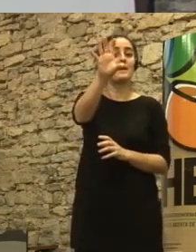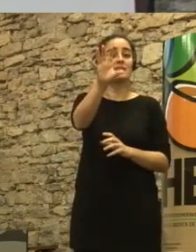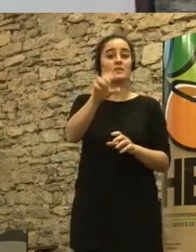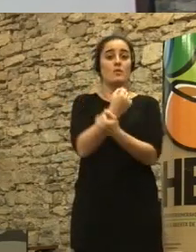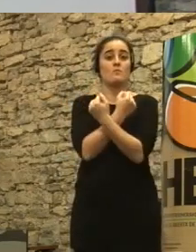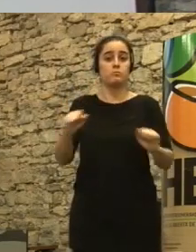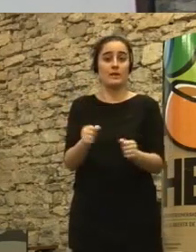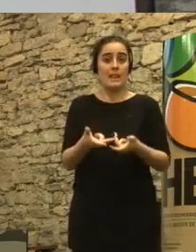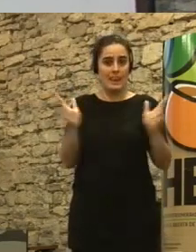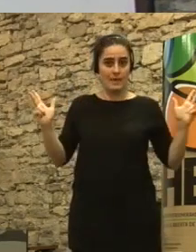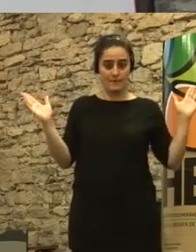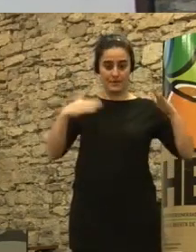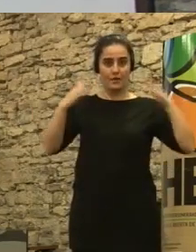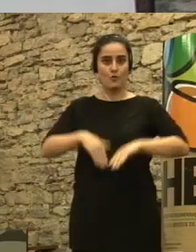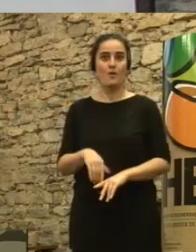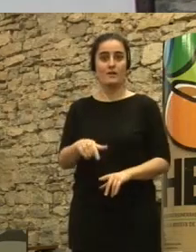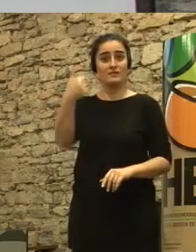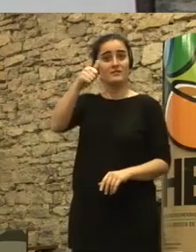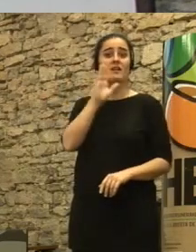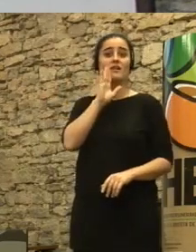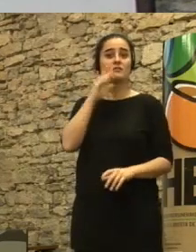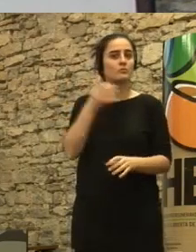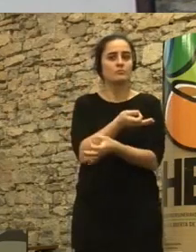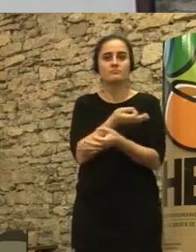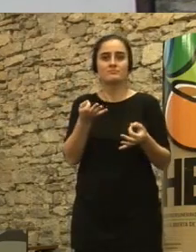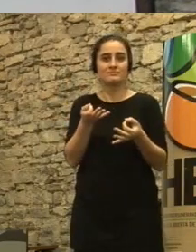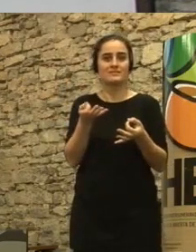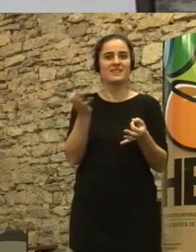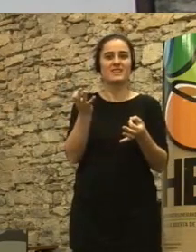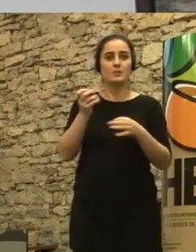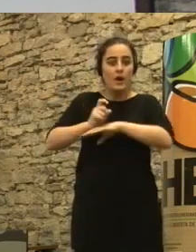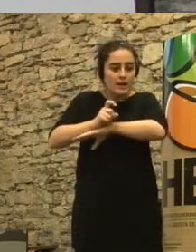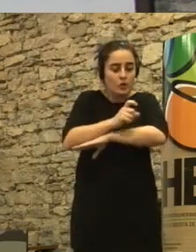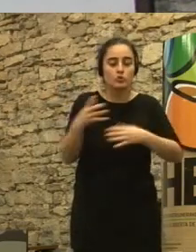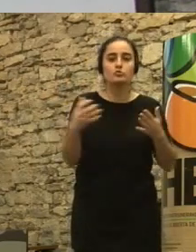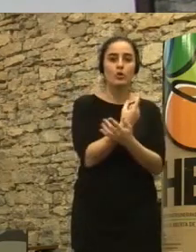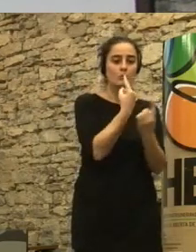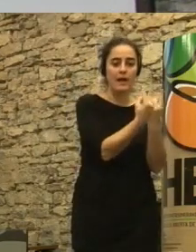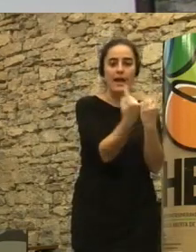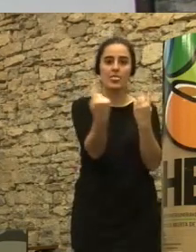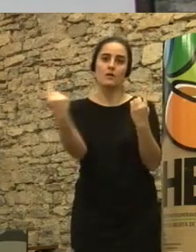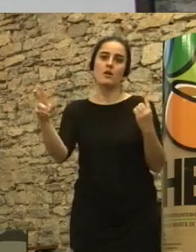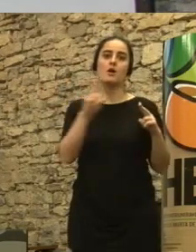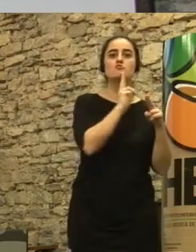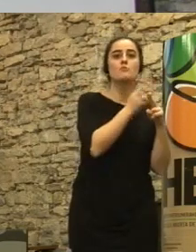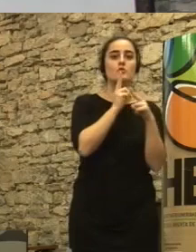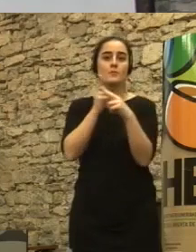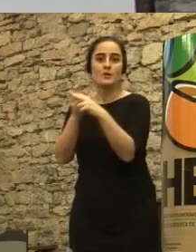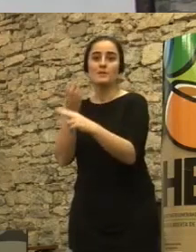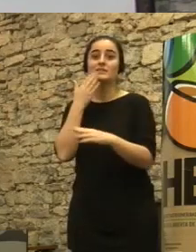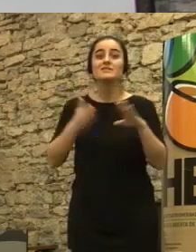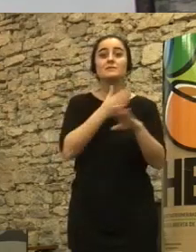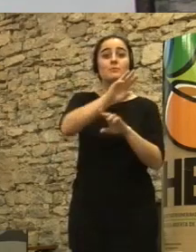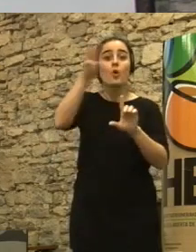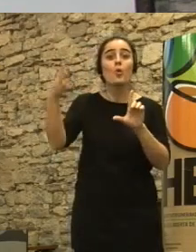minas? Y este señor ha hecho una cosa también maravillosa, que ha identificado todos los ratones uno por uno. Tienen un nombre esos ratones y si vais en su